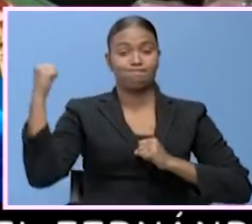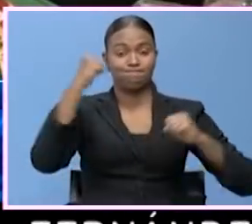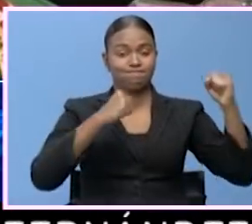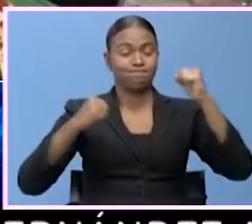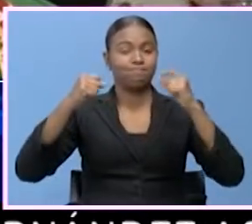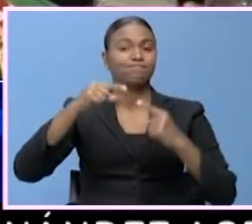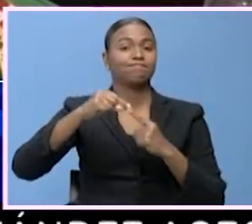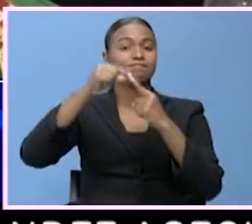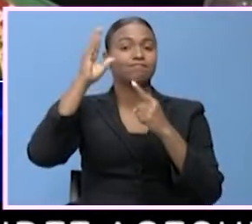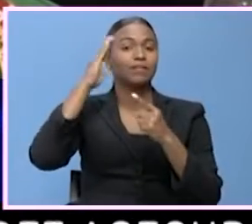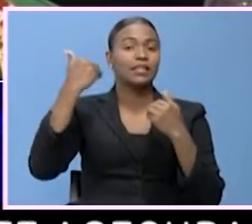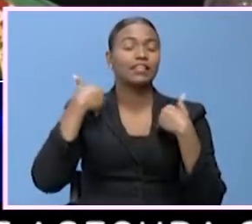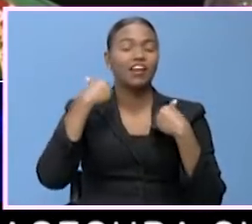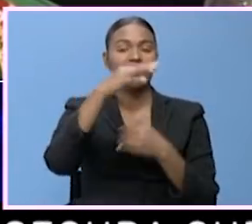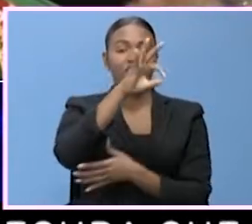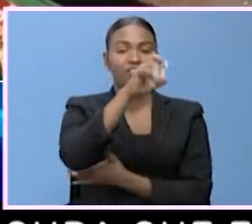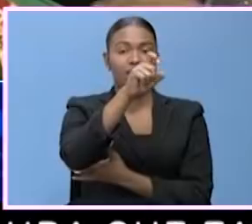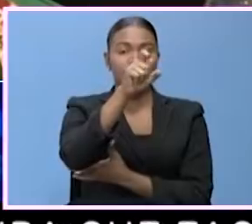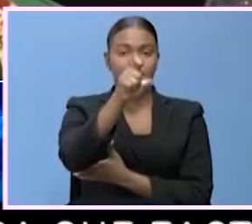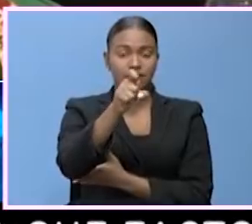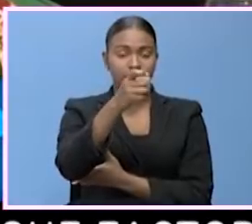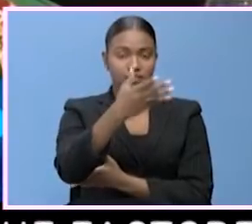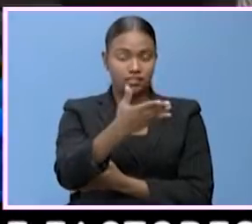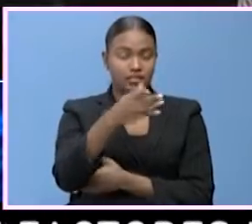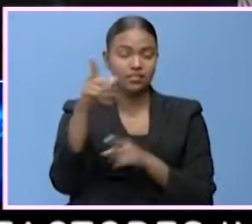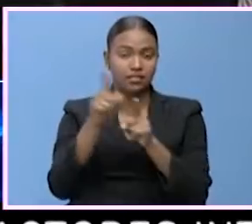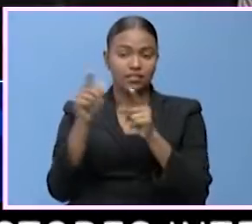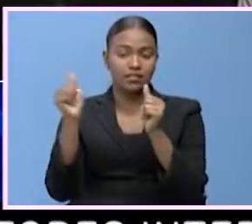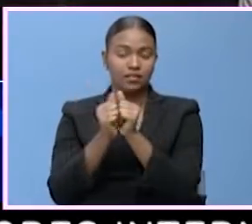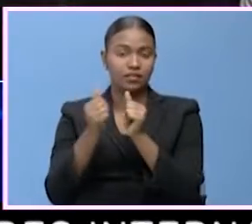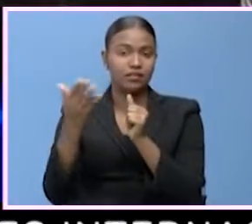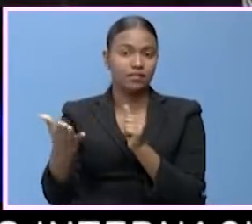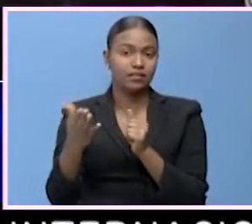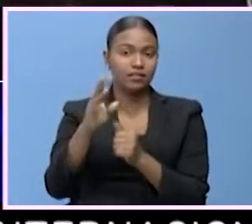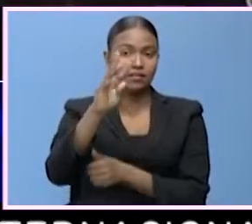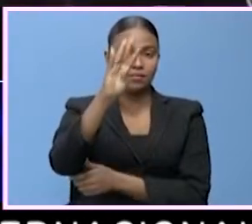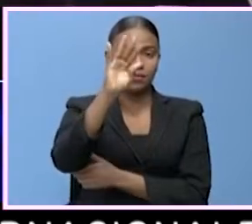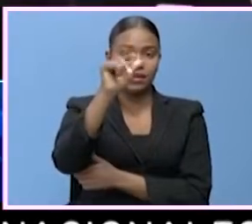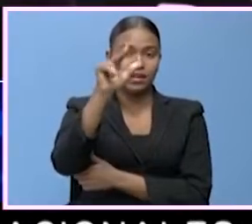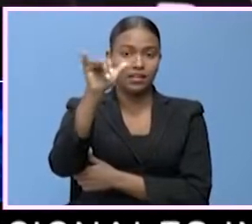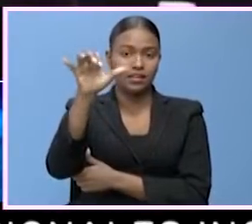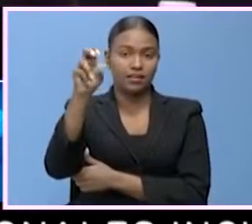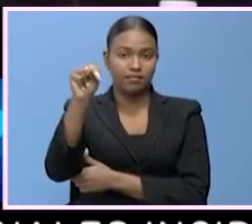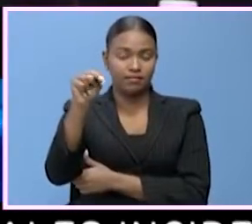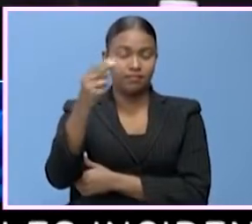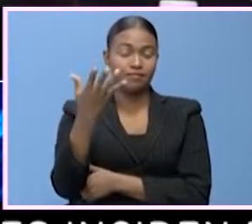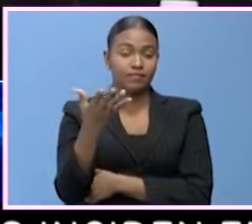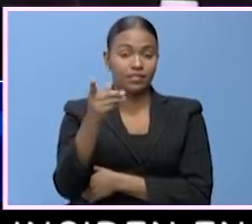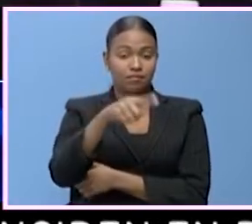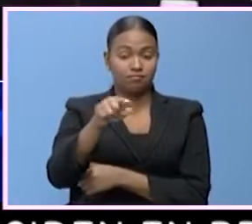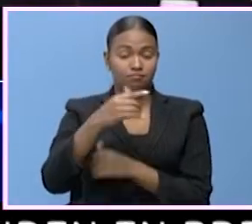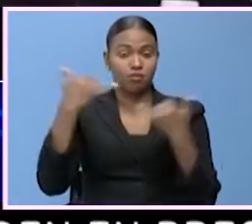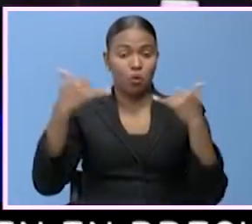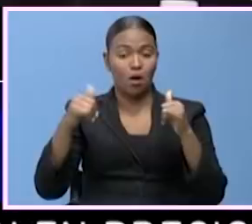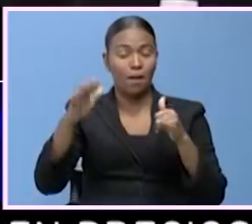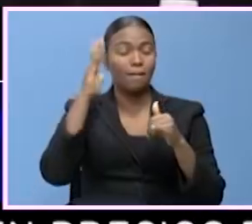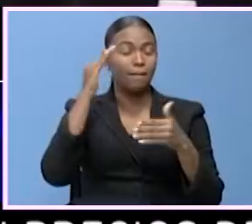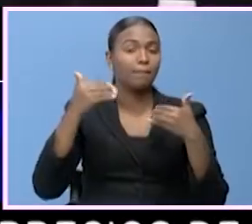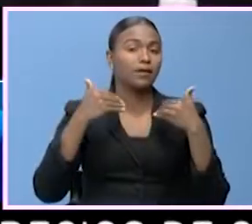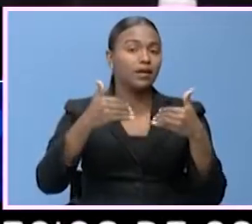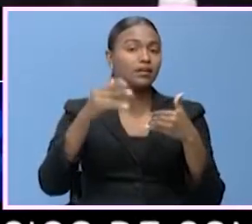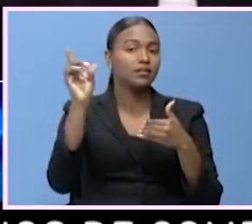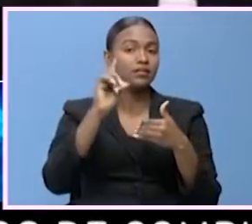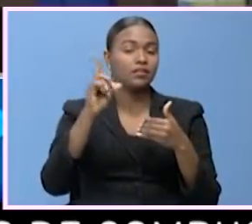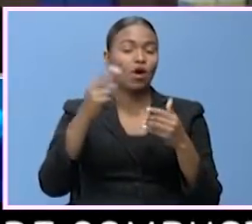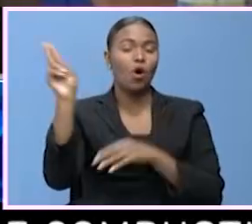principal será entre Félix el Mangú Valera y el sensacional Brian Pérez. Esta cartelera será celebrada